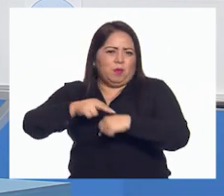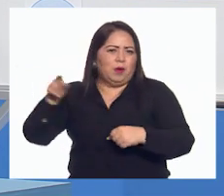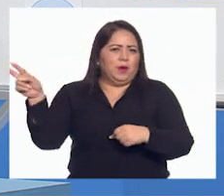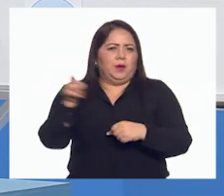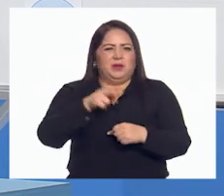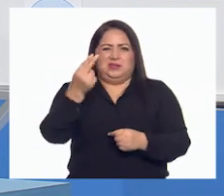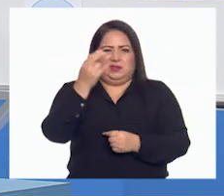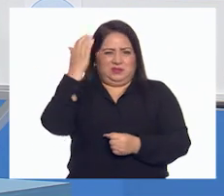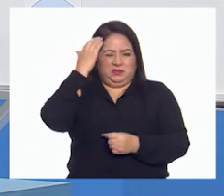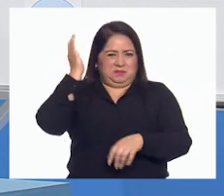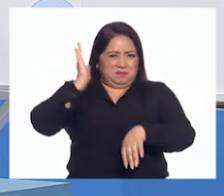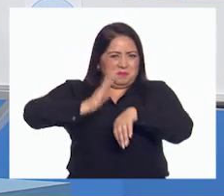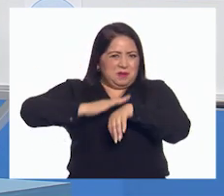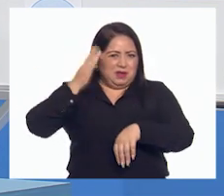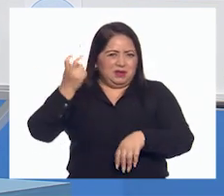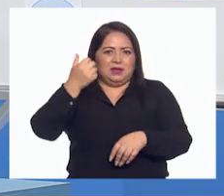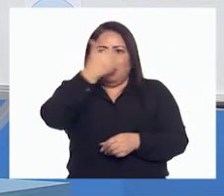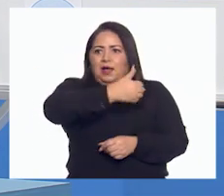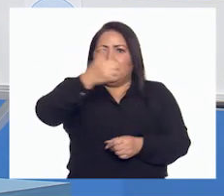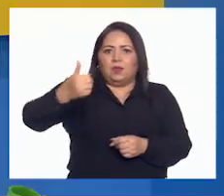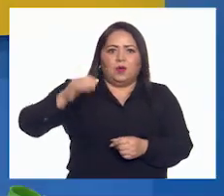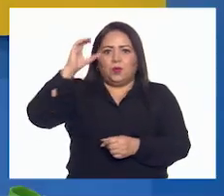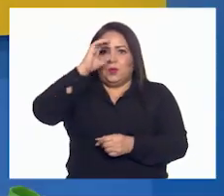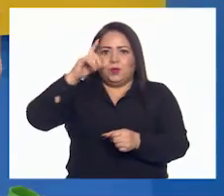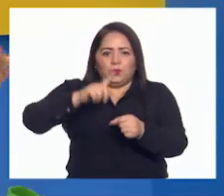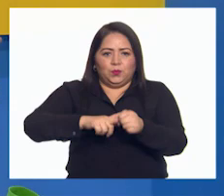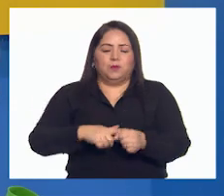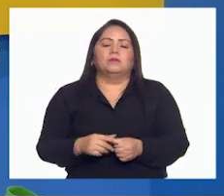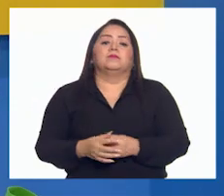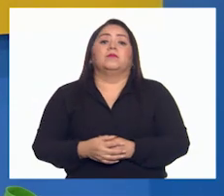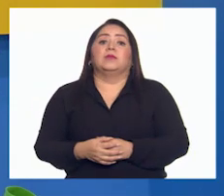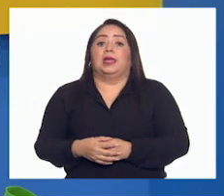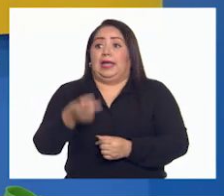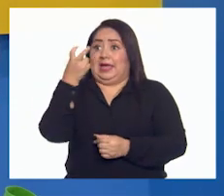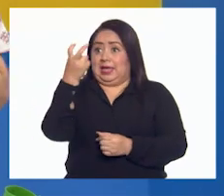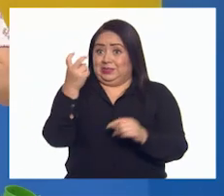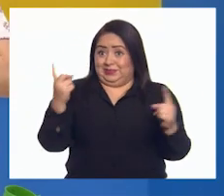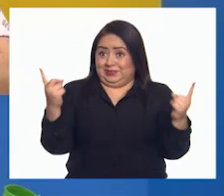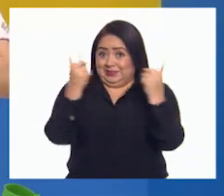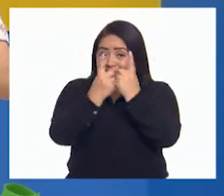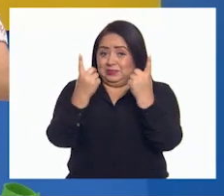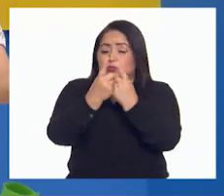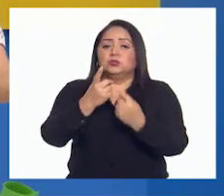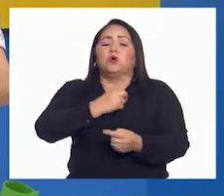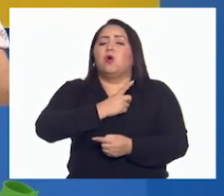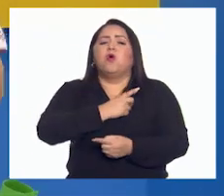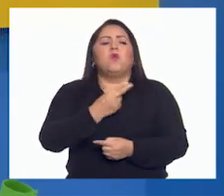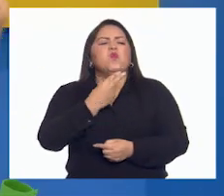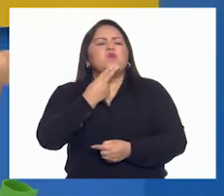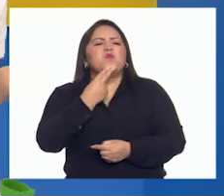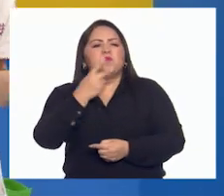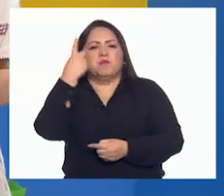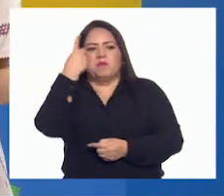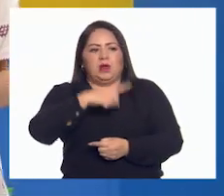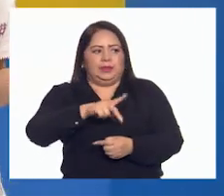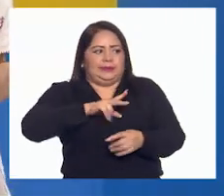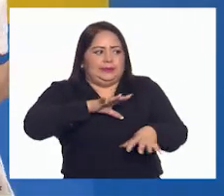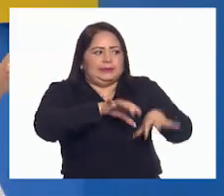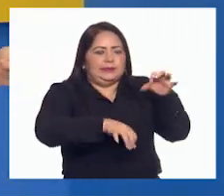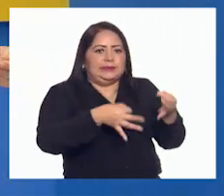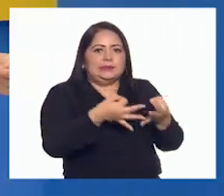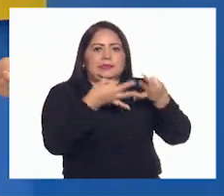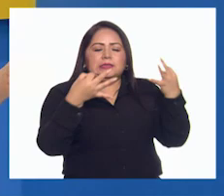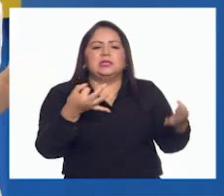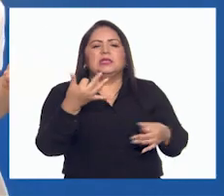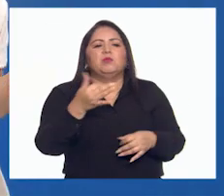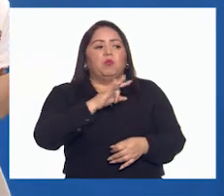para conocer un poco más acerca de cada cultura. Claro que estos encuentros solo fueron utilizados para medir terreno y ver